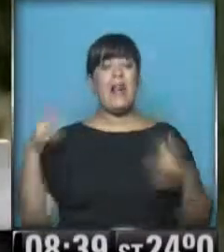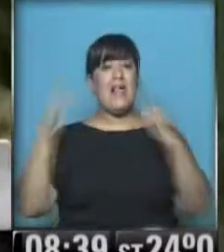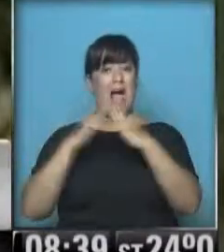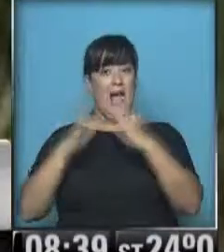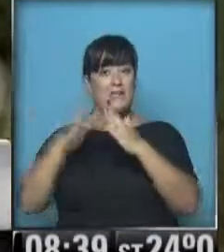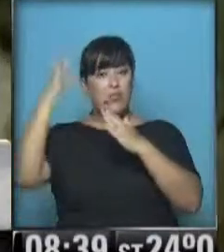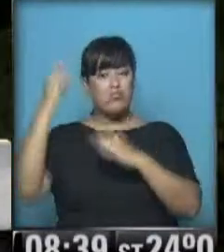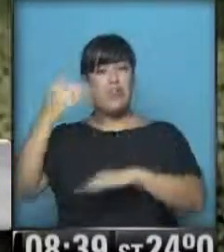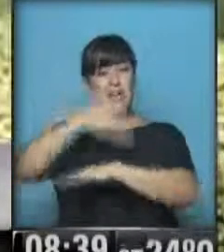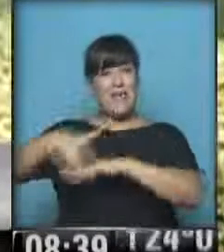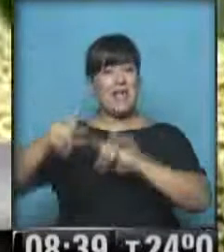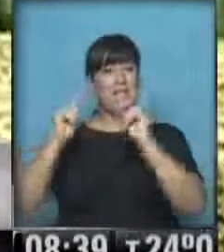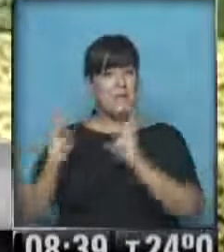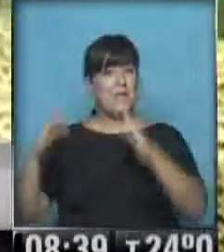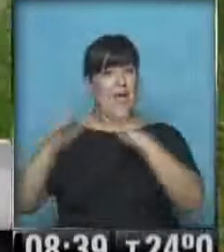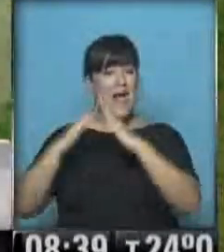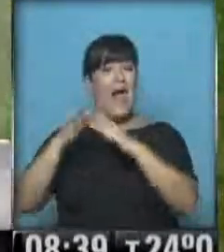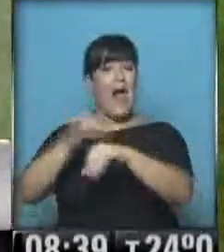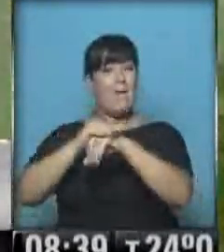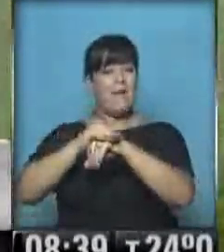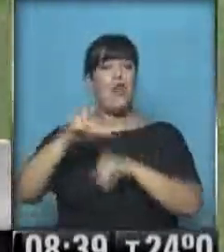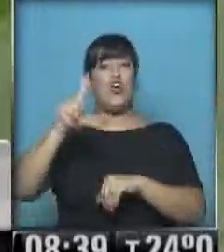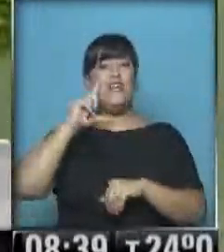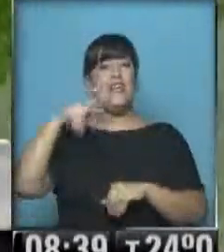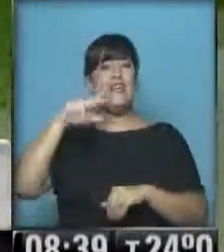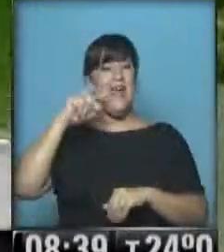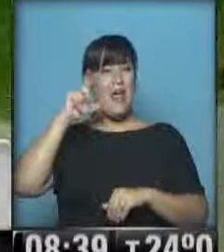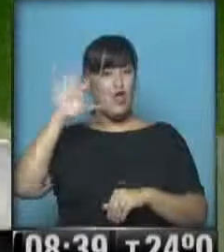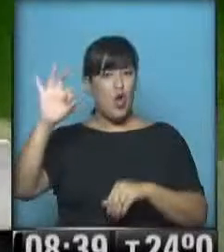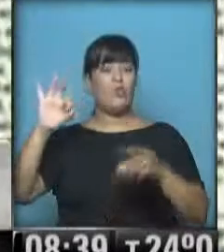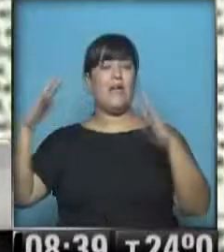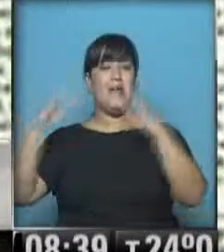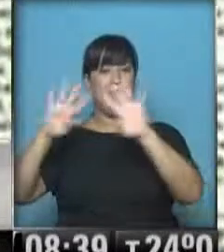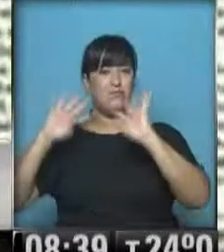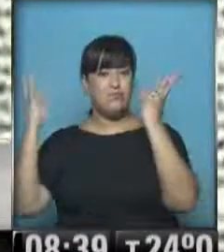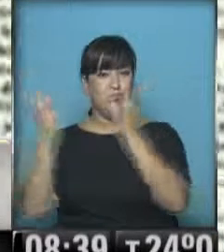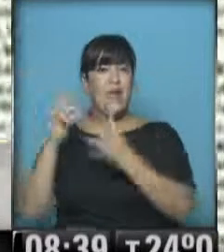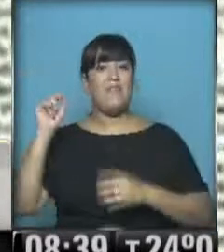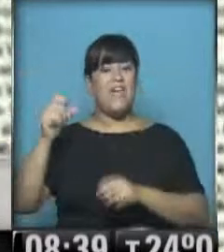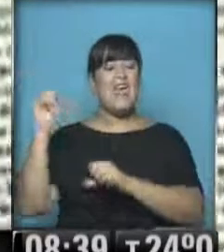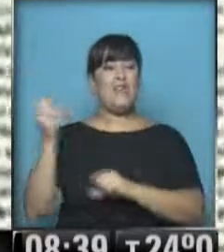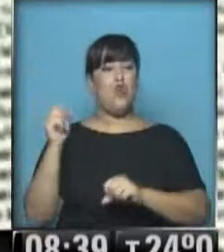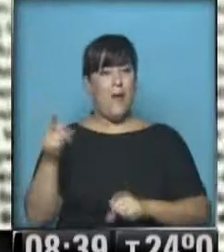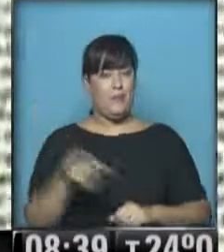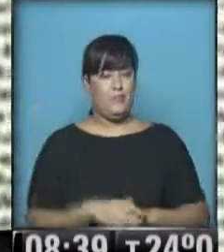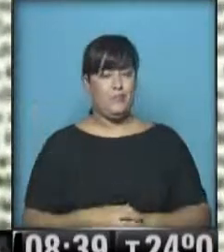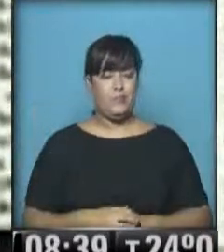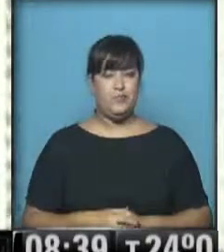la casa de su amigo héctor liniero en el country cube del partido de escobar